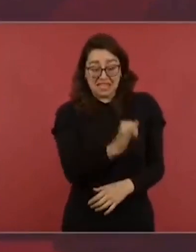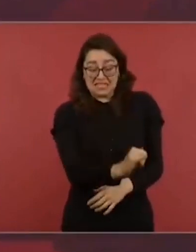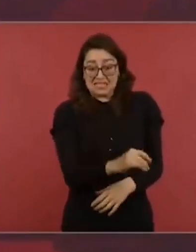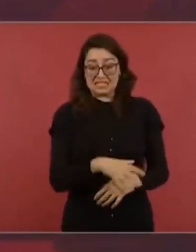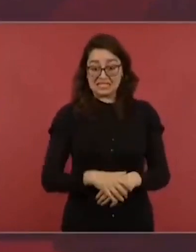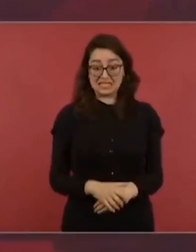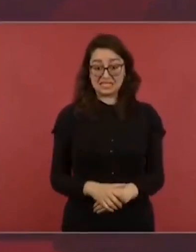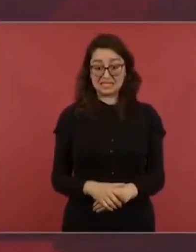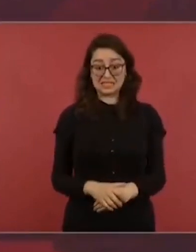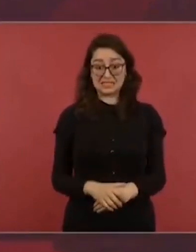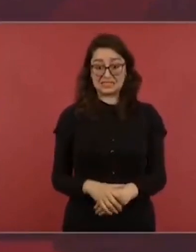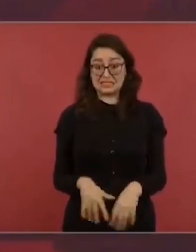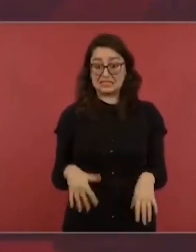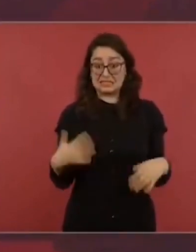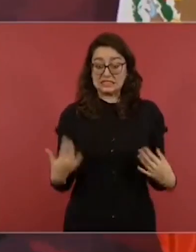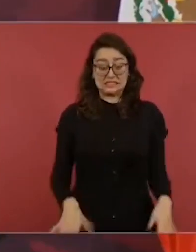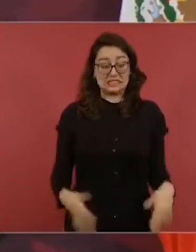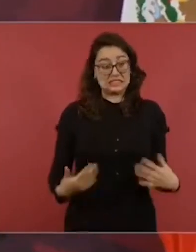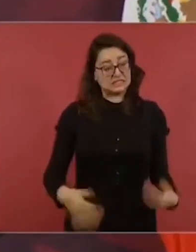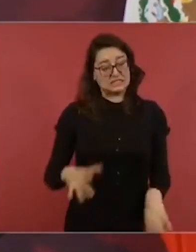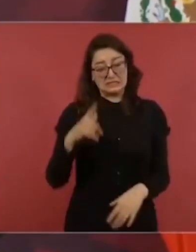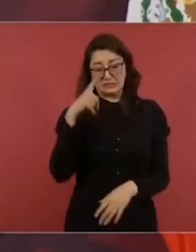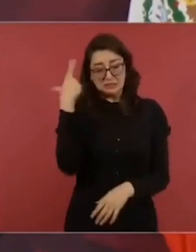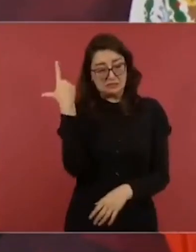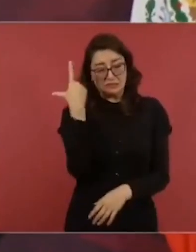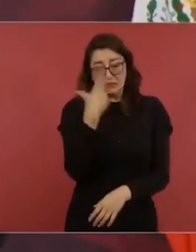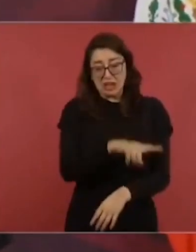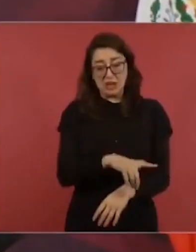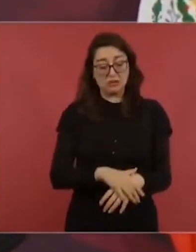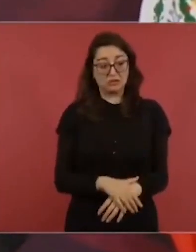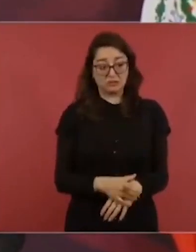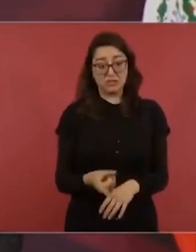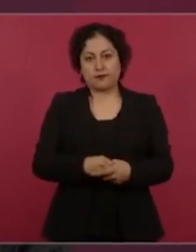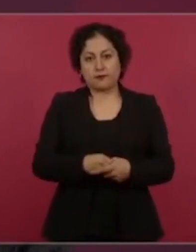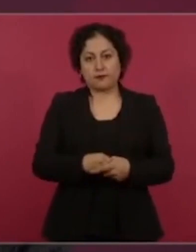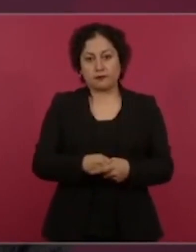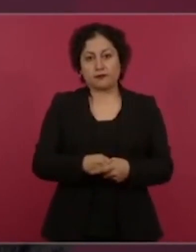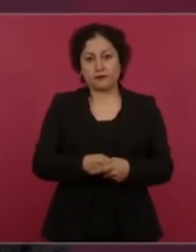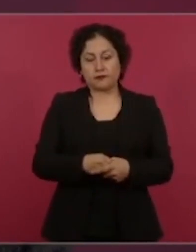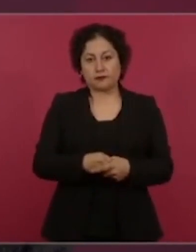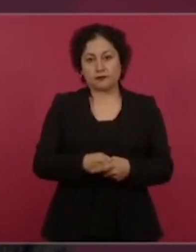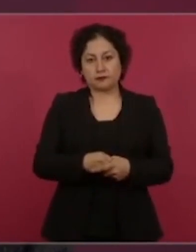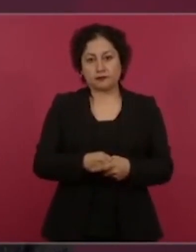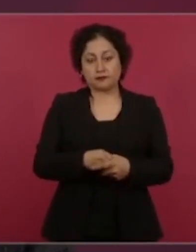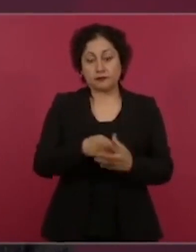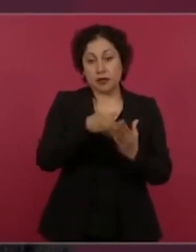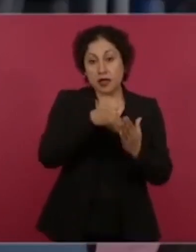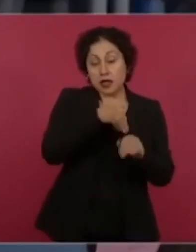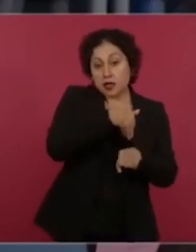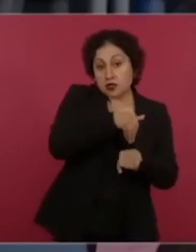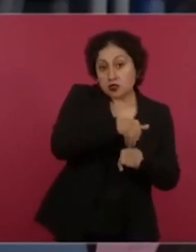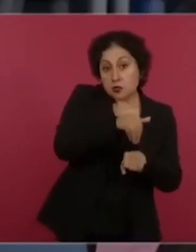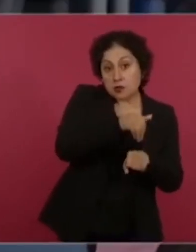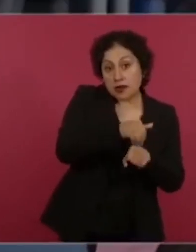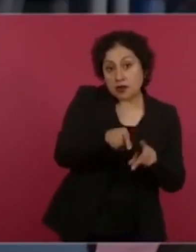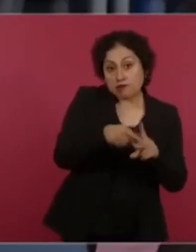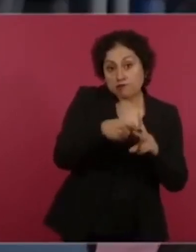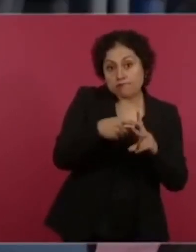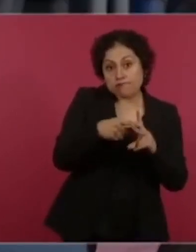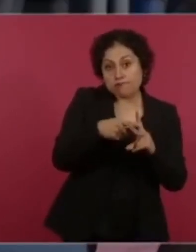de la mayoría de los medios de información que son